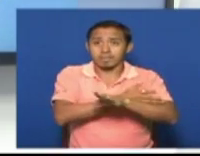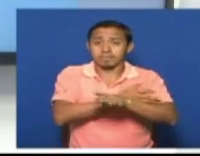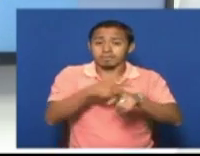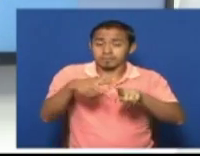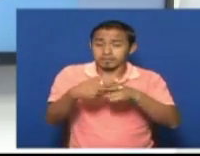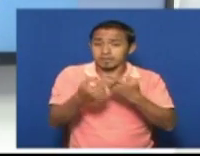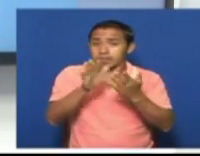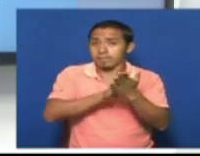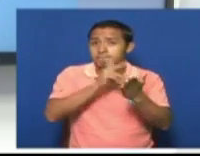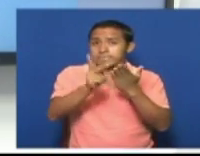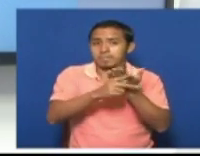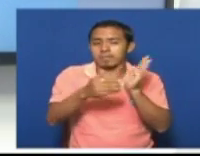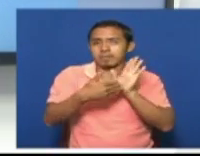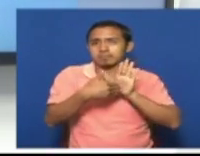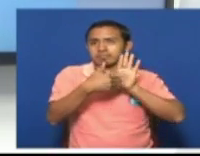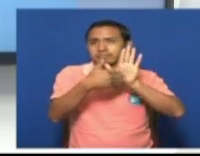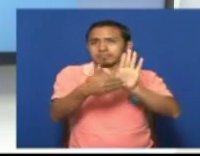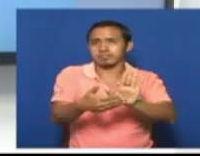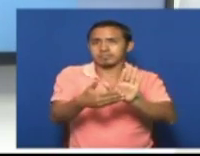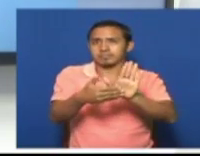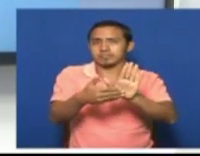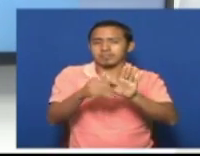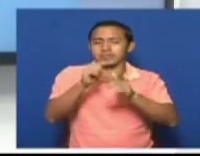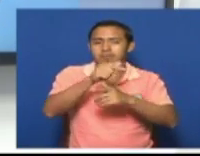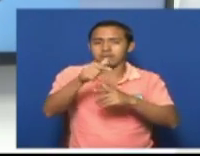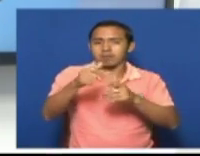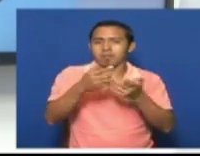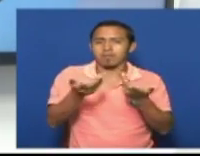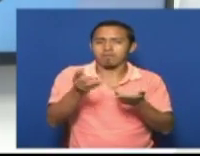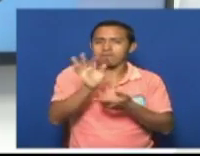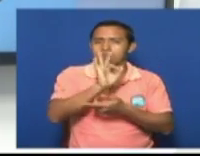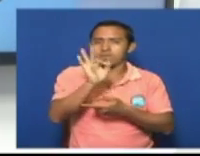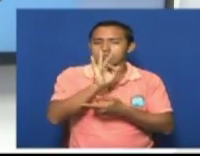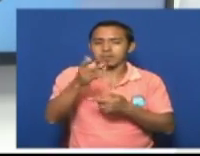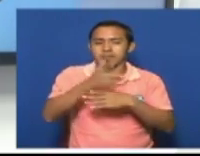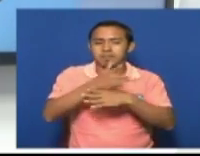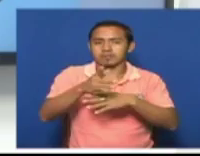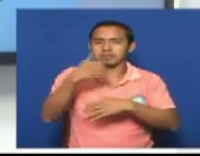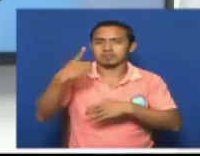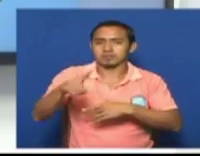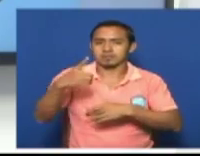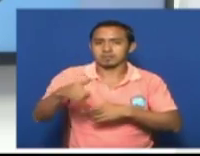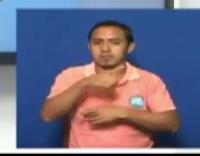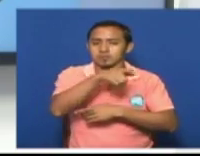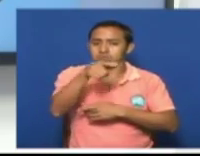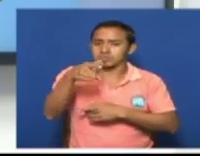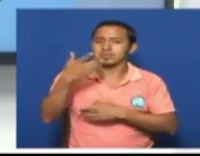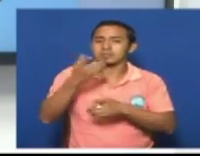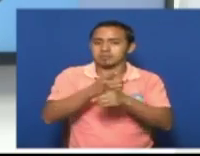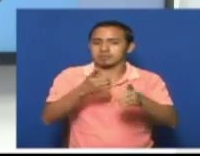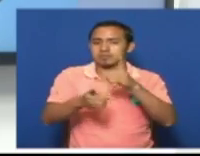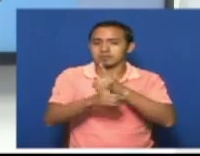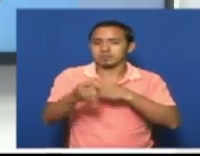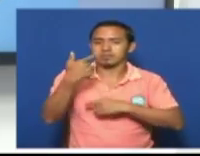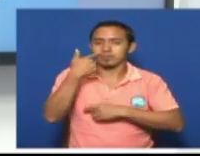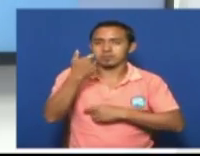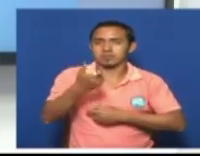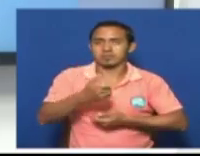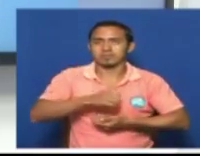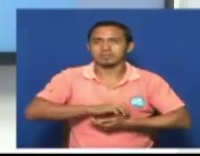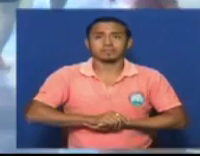al programa les presentamos a continuación un reportaje sobre los derechos de la niñez que a usted debe tener en